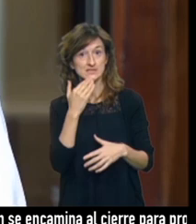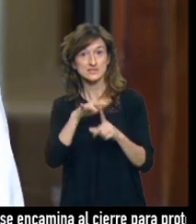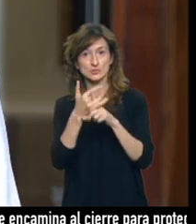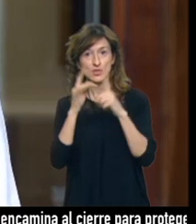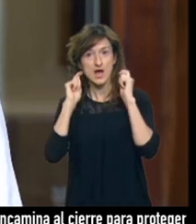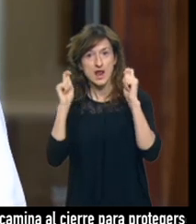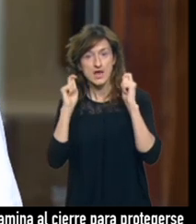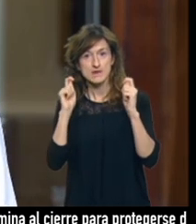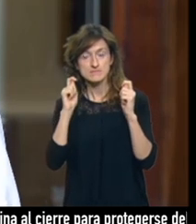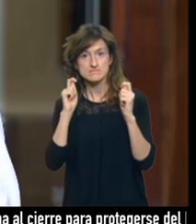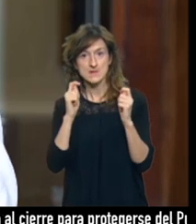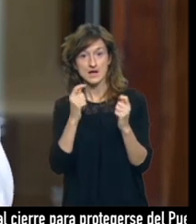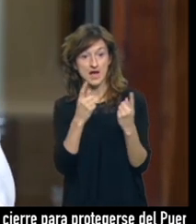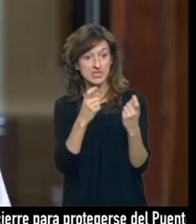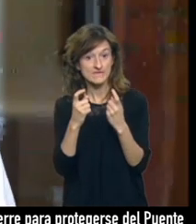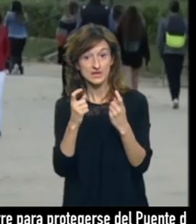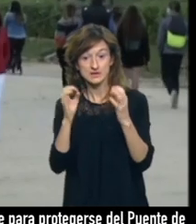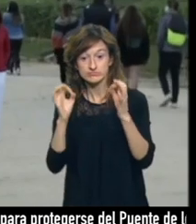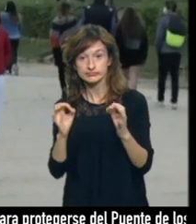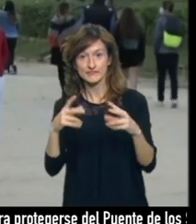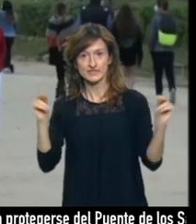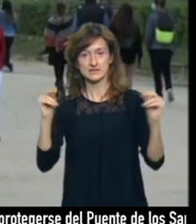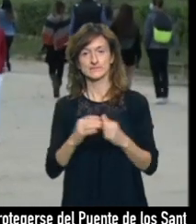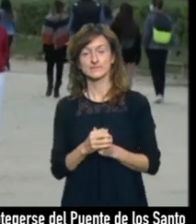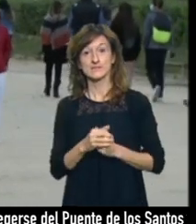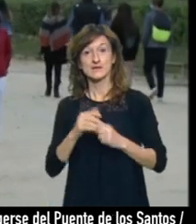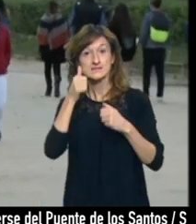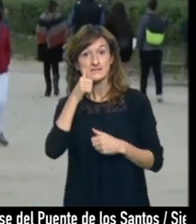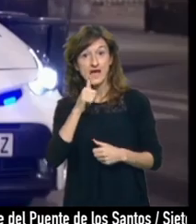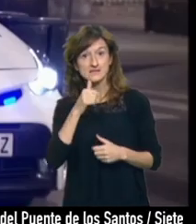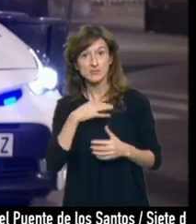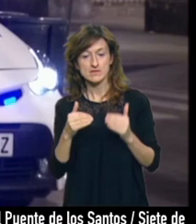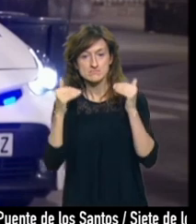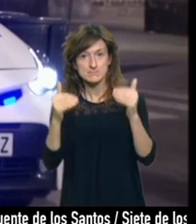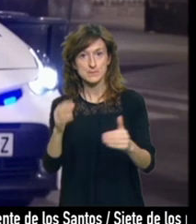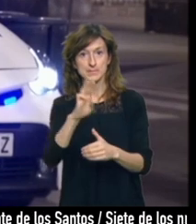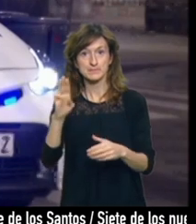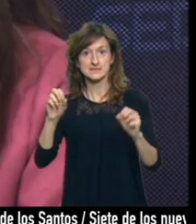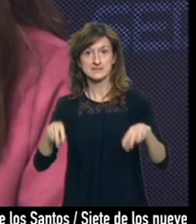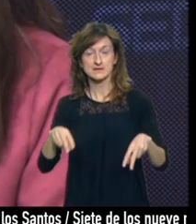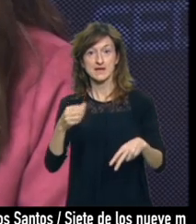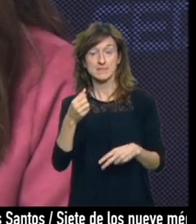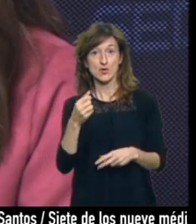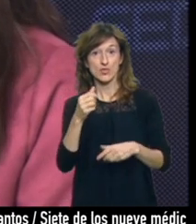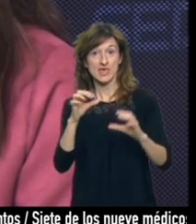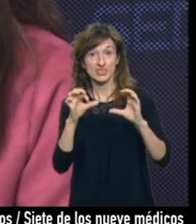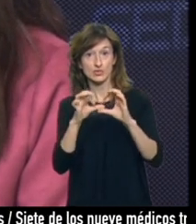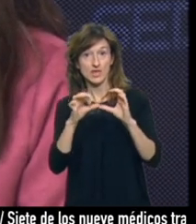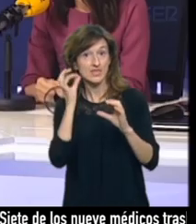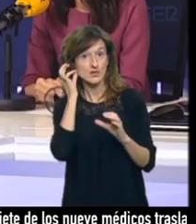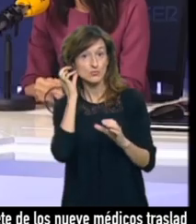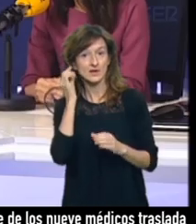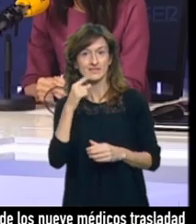alarma no estaría ni un día más que el necesario. Sánchez podría sacar adelante la prórroga sin el PP, pero Inés Arrimadas también difiere del